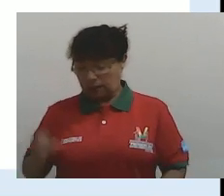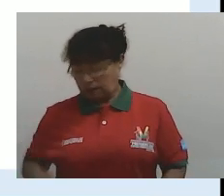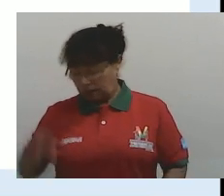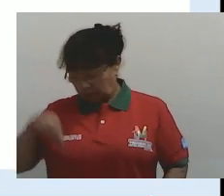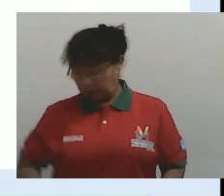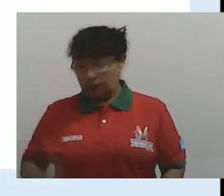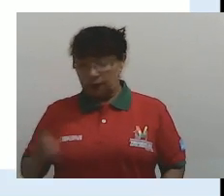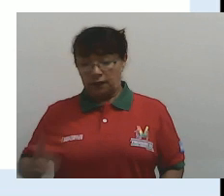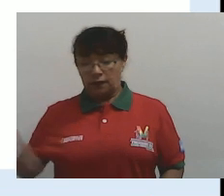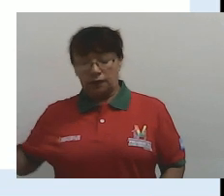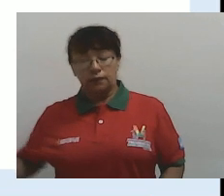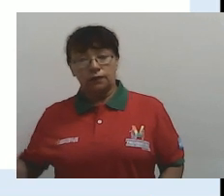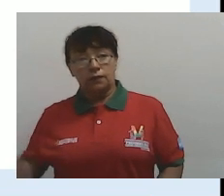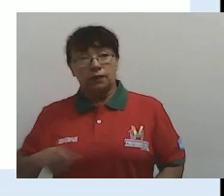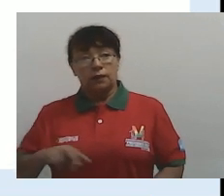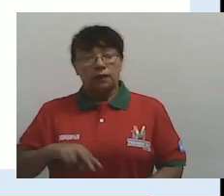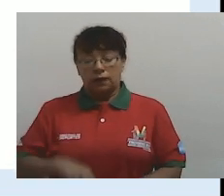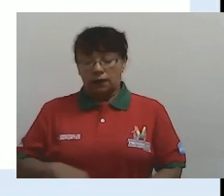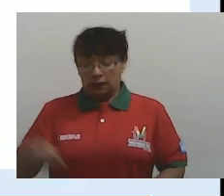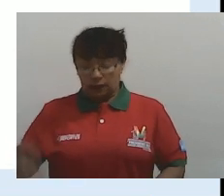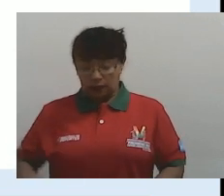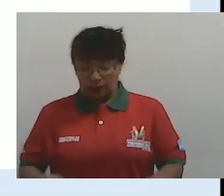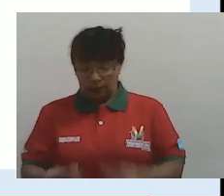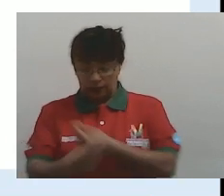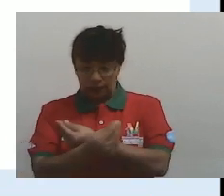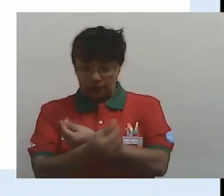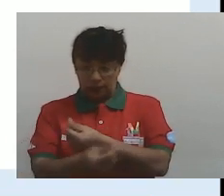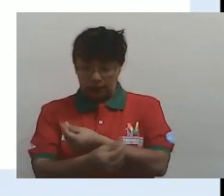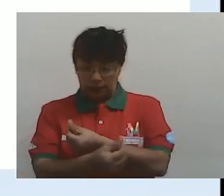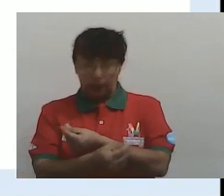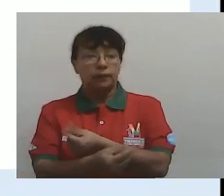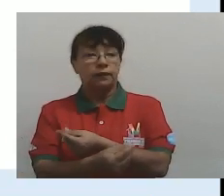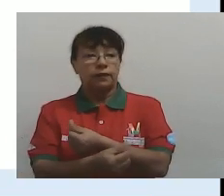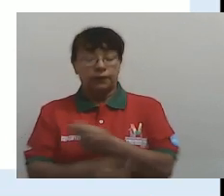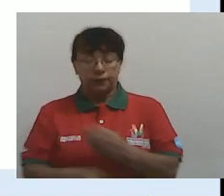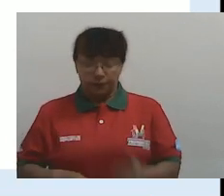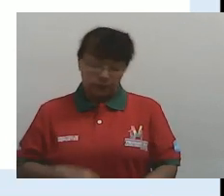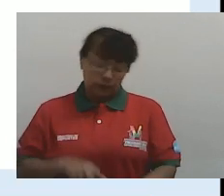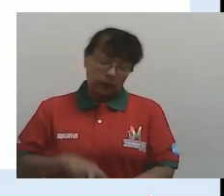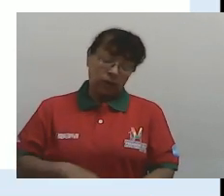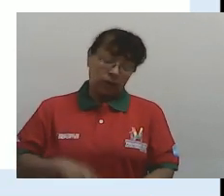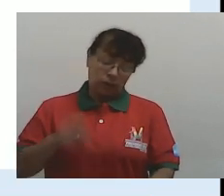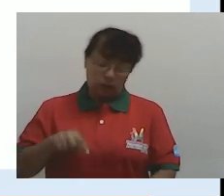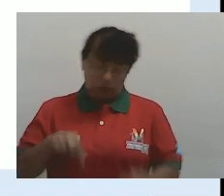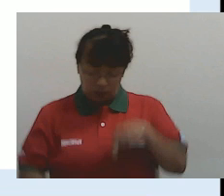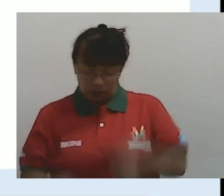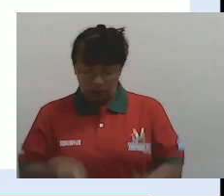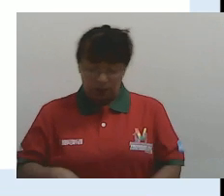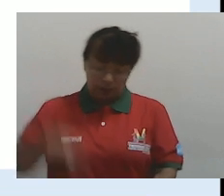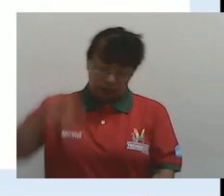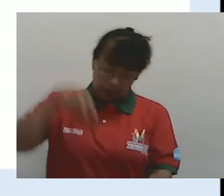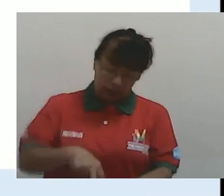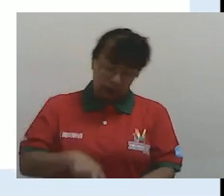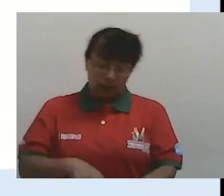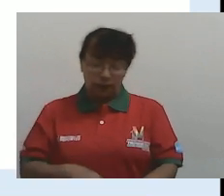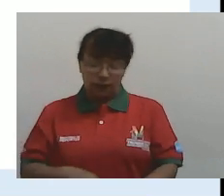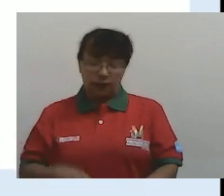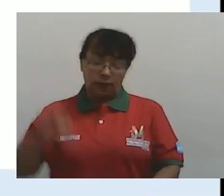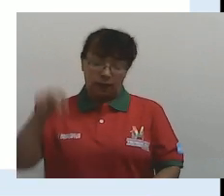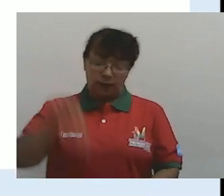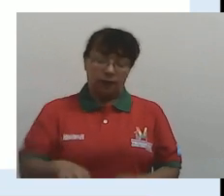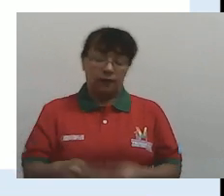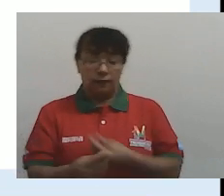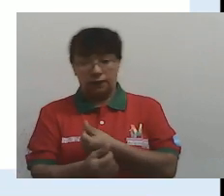y caer a la arena. Si cae con sus 2 piecitos y no ha entrado a la arena, también